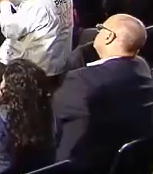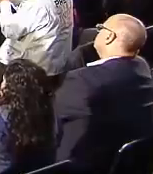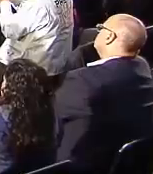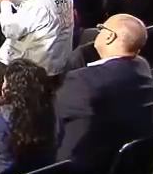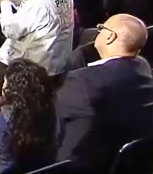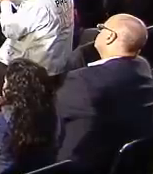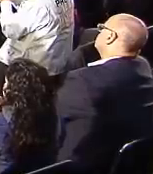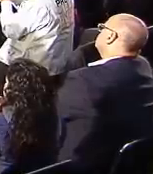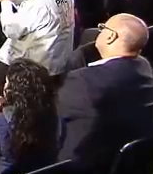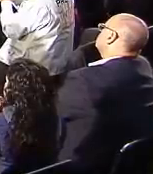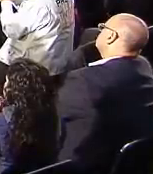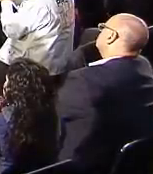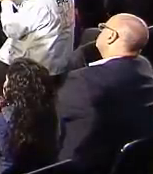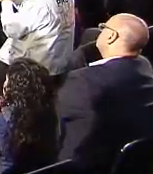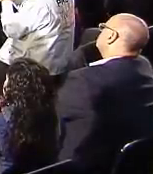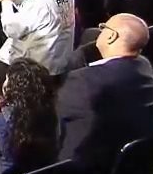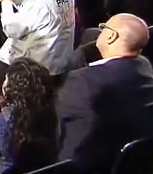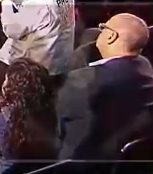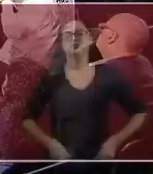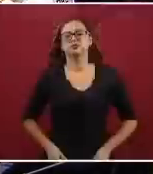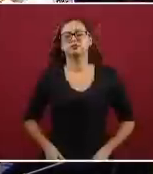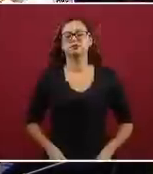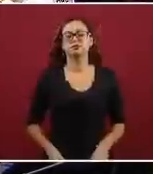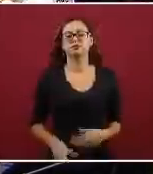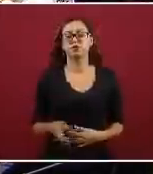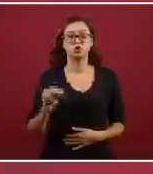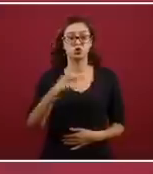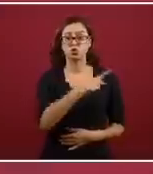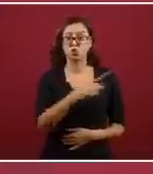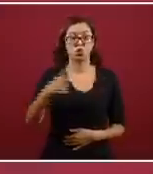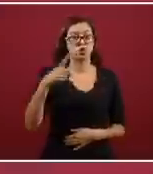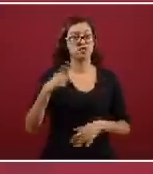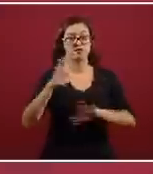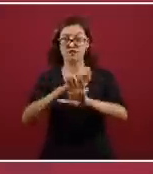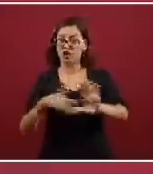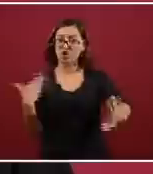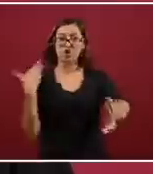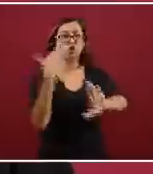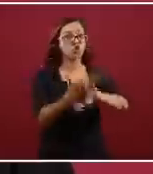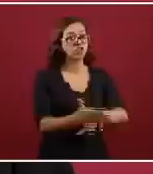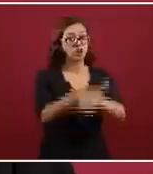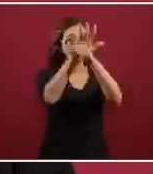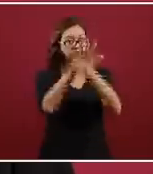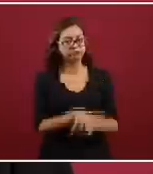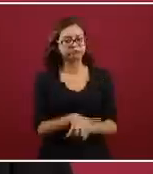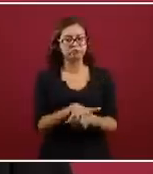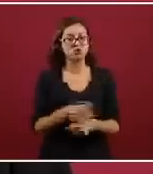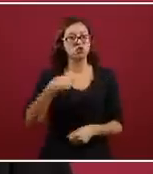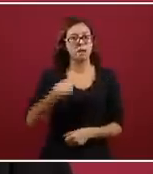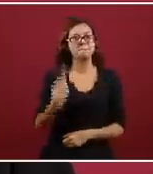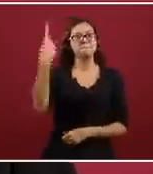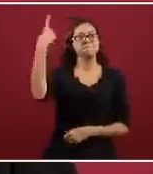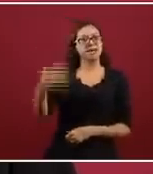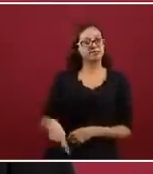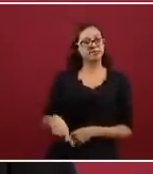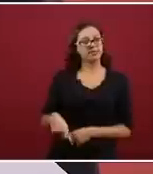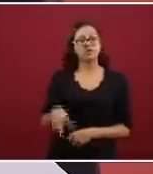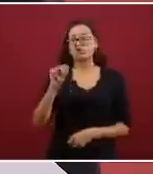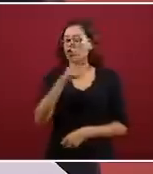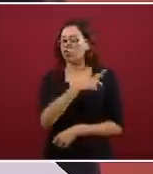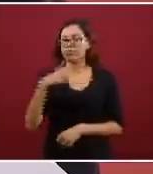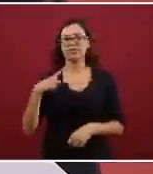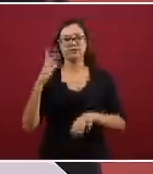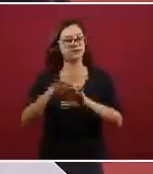que no se responda, porque la orden es tajante, no a la represión. Pero entonces